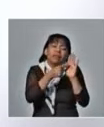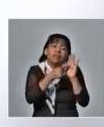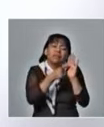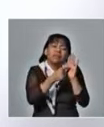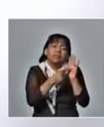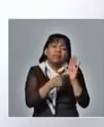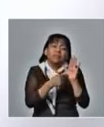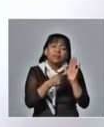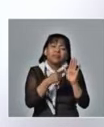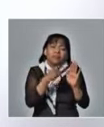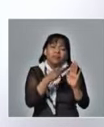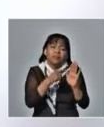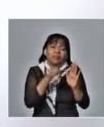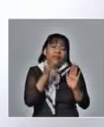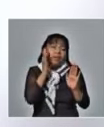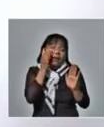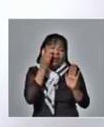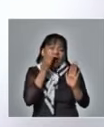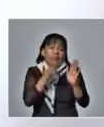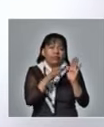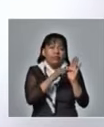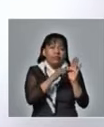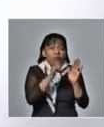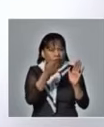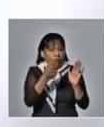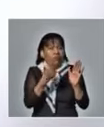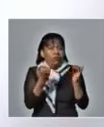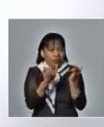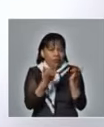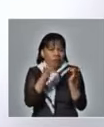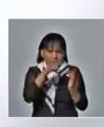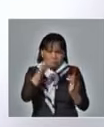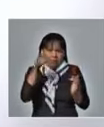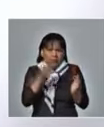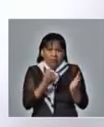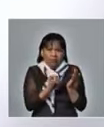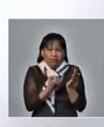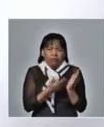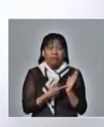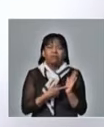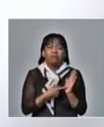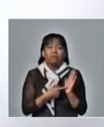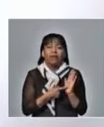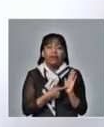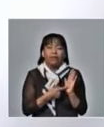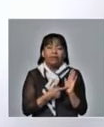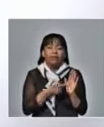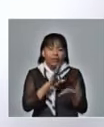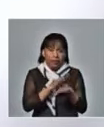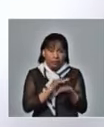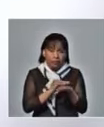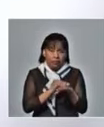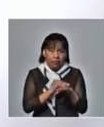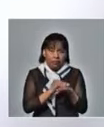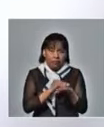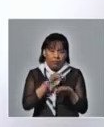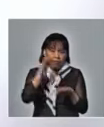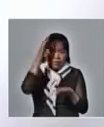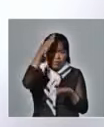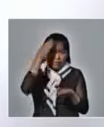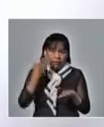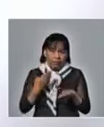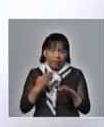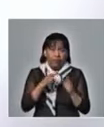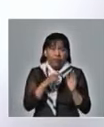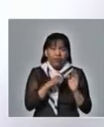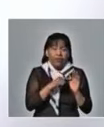de Facebook, esta y otras, ¿eh?, de Moreno Valle. Y yo, si me permite la señora Martérica Alonso, fuera